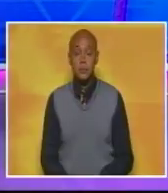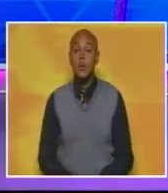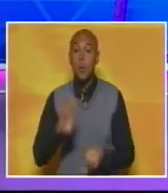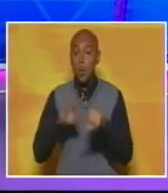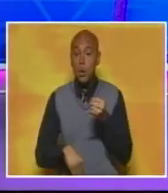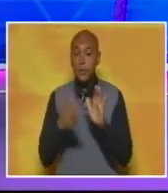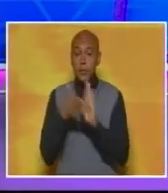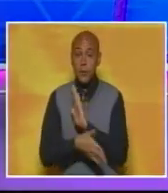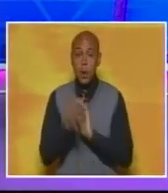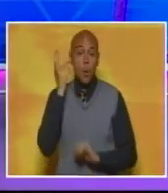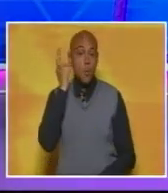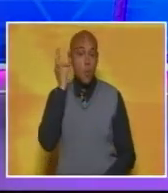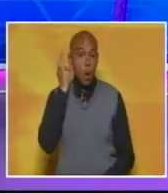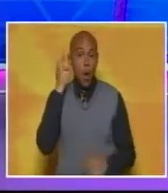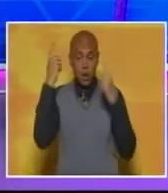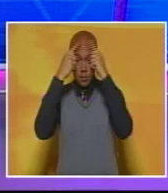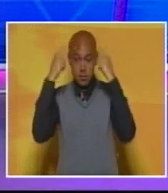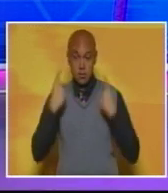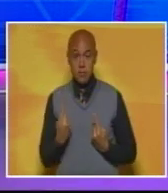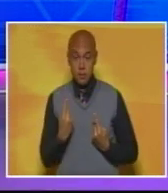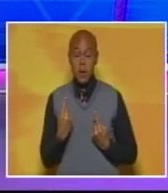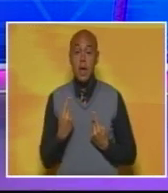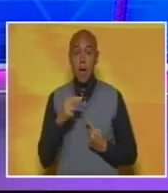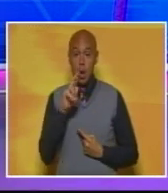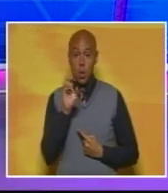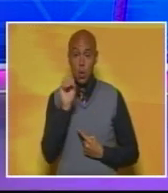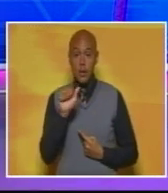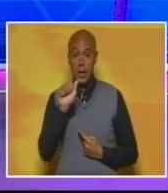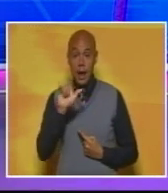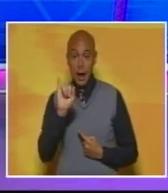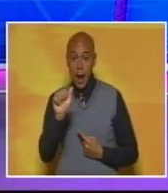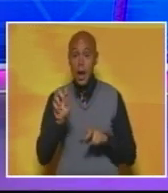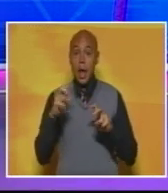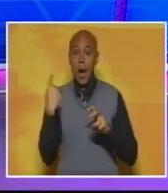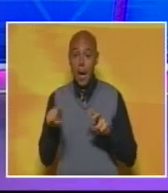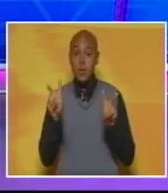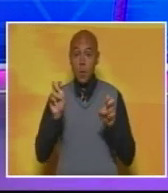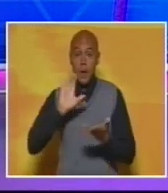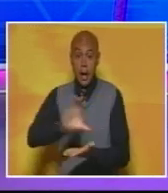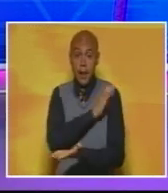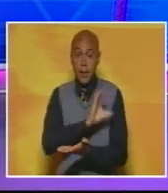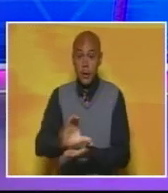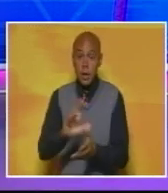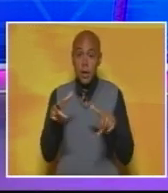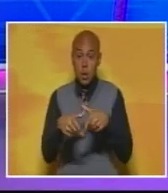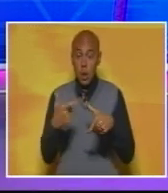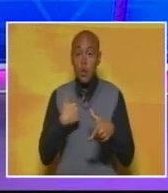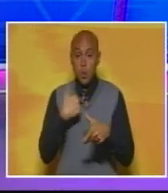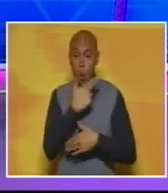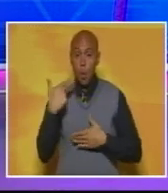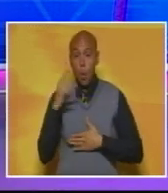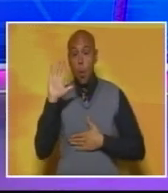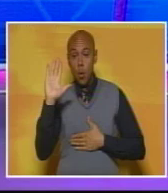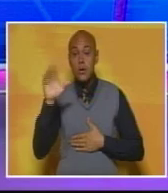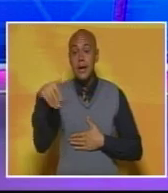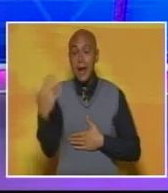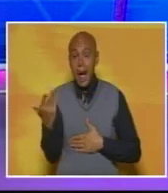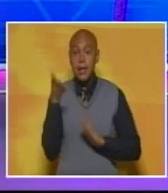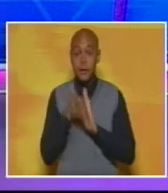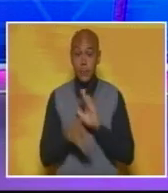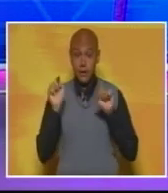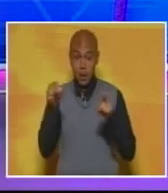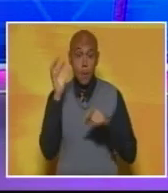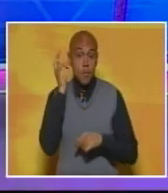Cerramos con Rosalía, quien sorprendió a todos sus fans con el lanzamiento de su sencillo titulado Juro que. Publicado este jueves, la